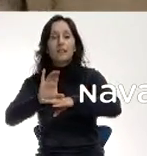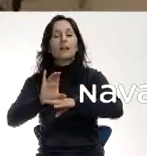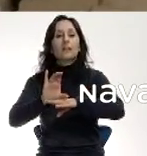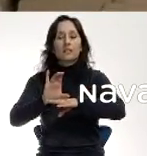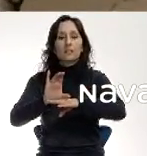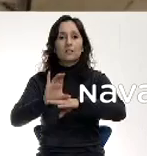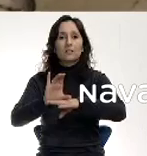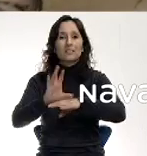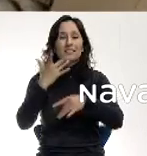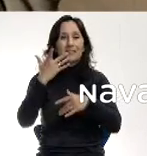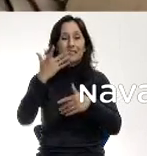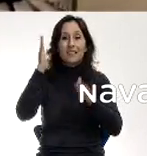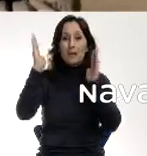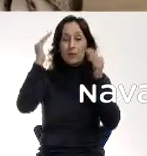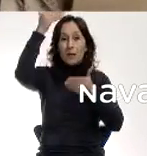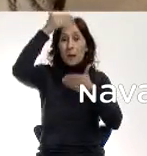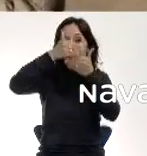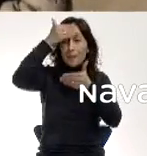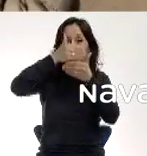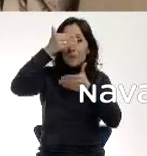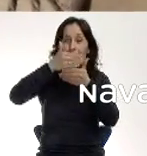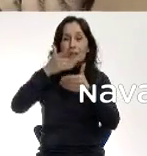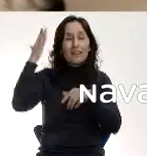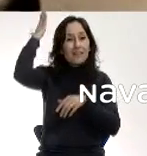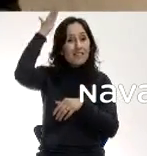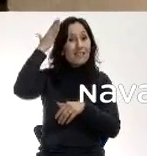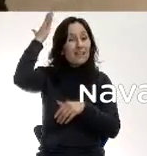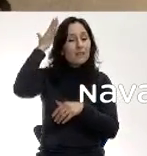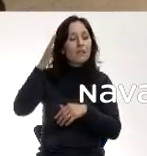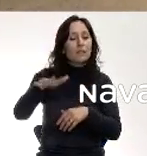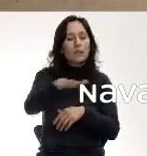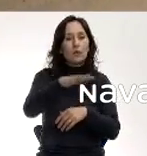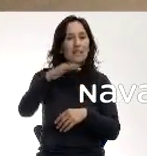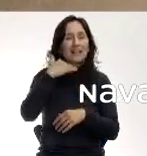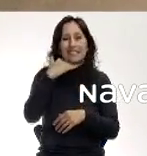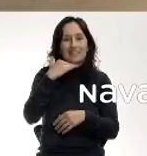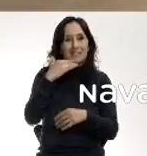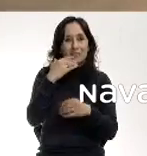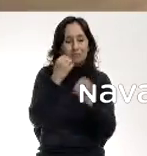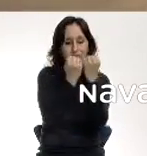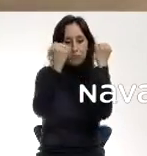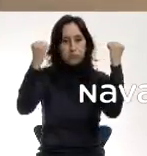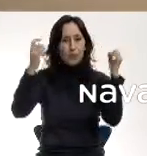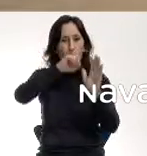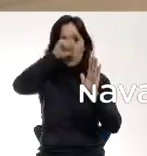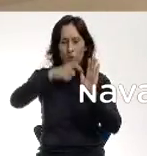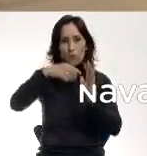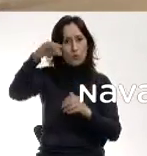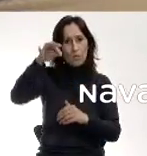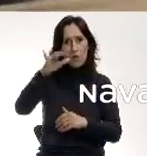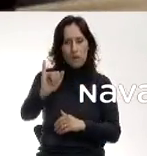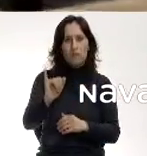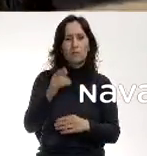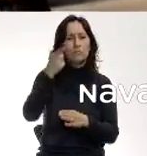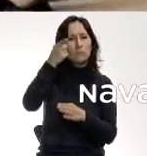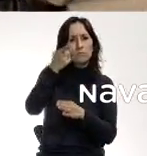recinto amurallado medieval que existe casi en su totalidad en Navarra. Pero ¿esto qué origen tiene? ¿Quién lo mandó construir? ¿Por qué? Bueno, pues mira,